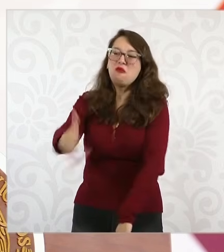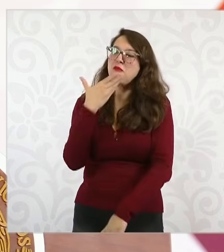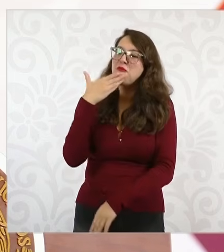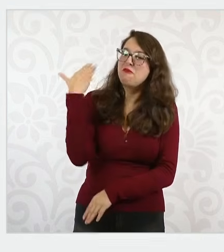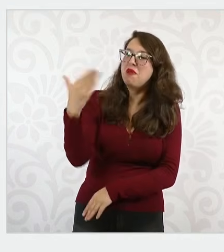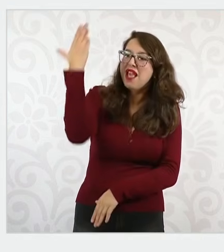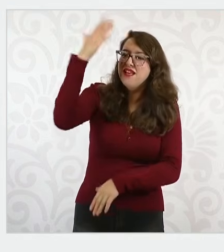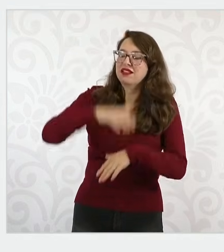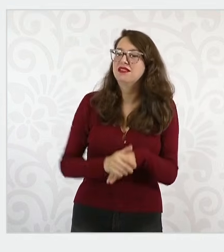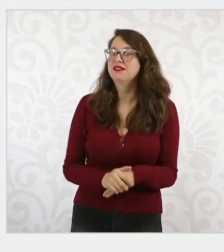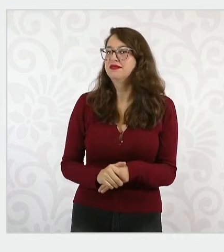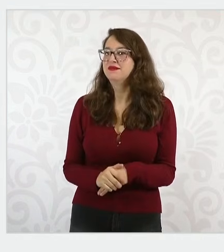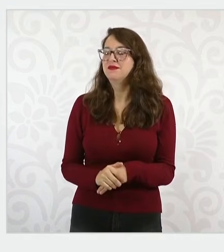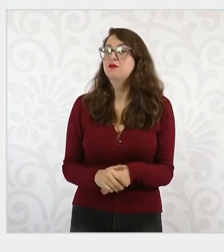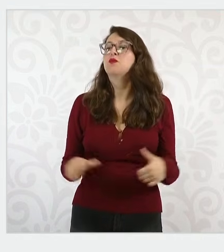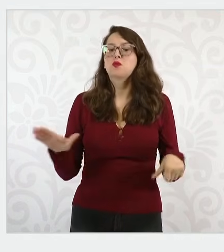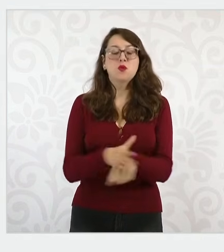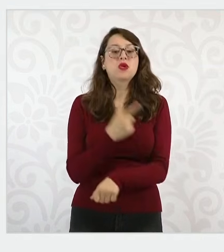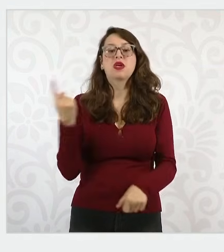por las y los mexicanos,